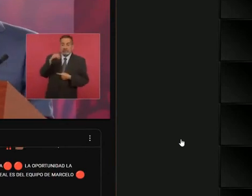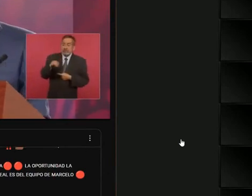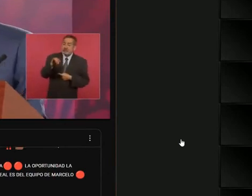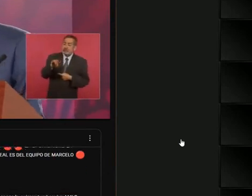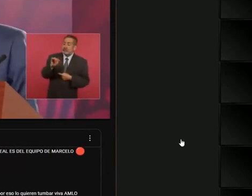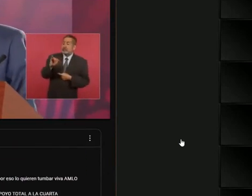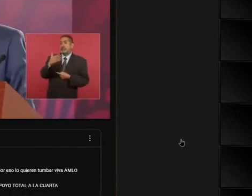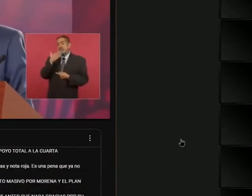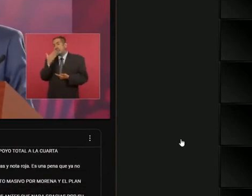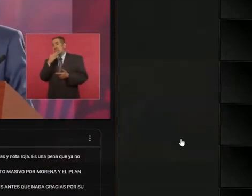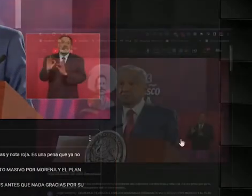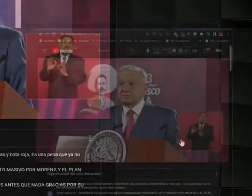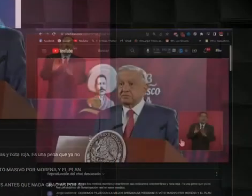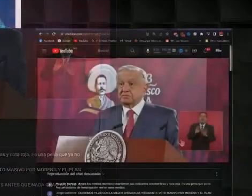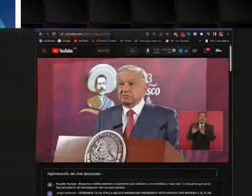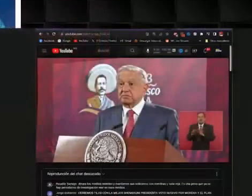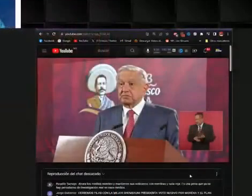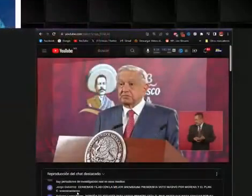ley